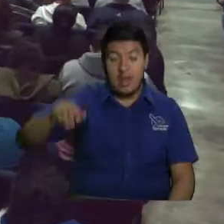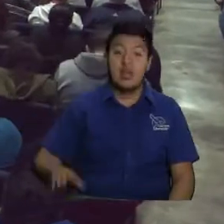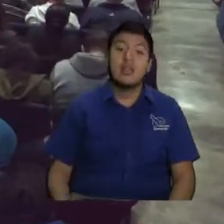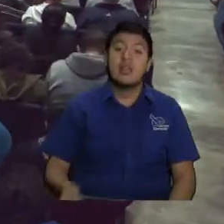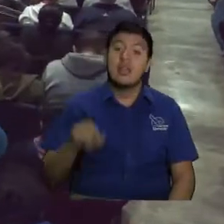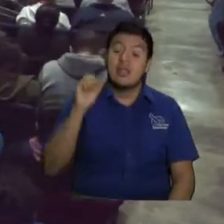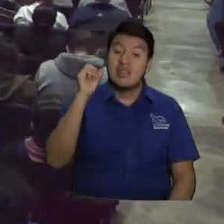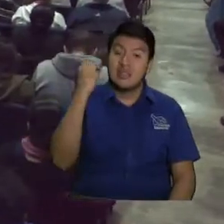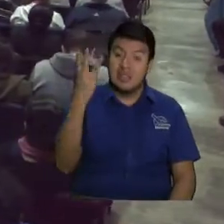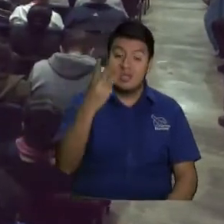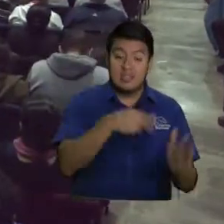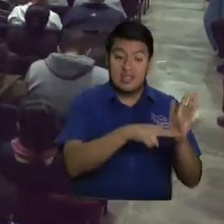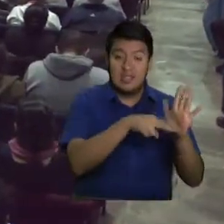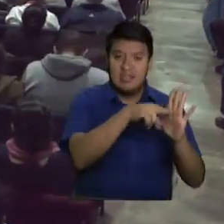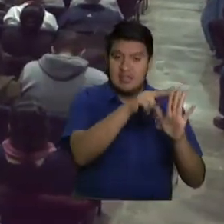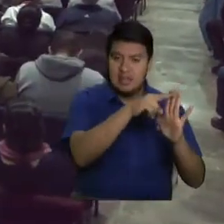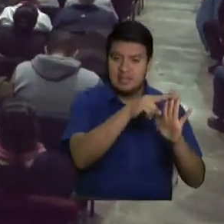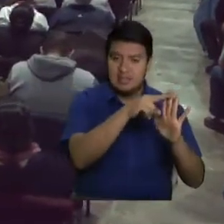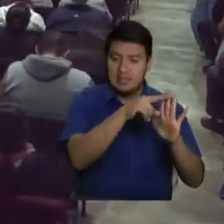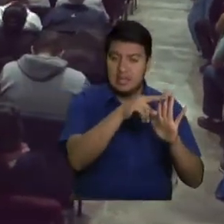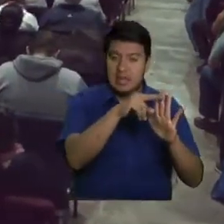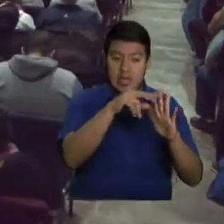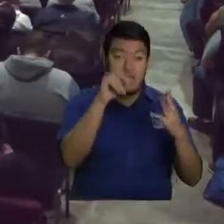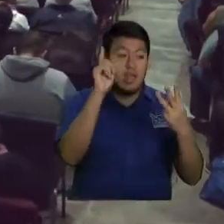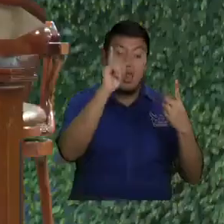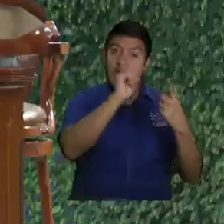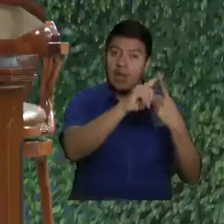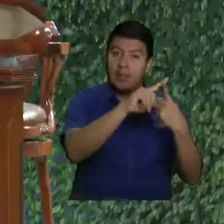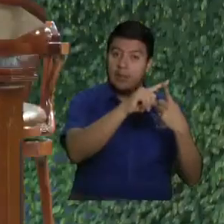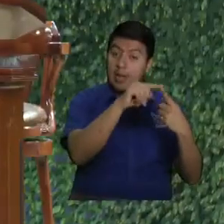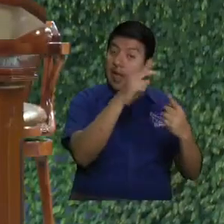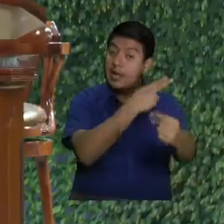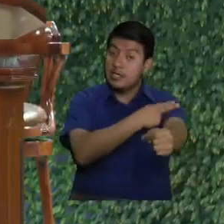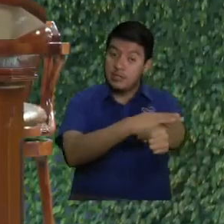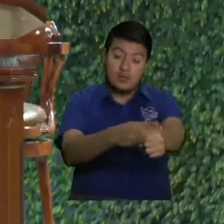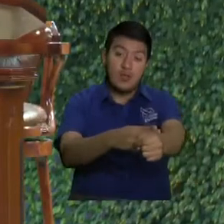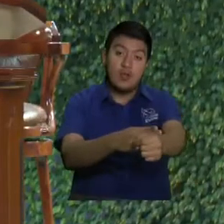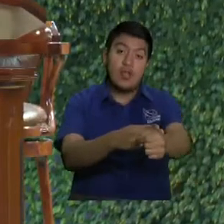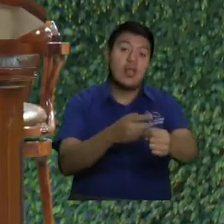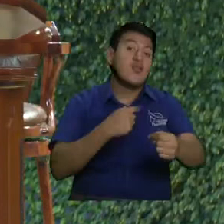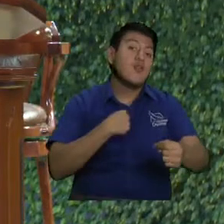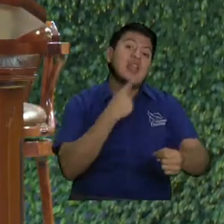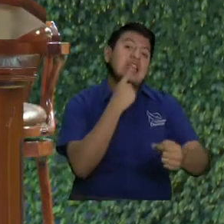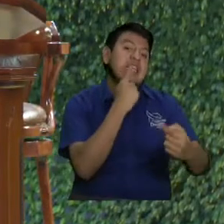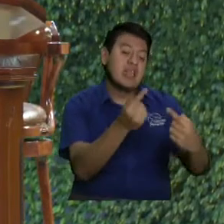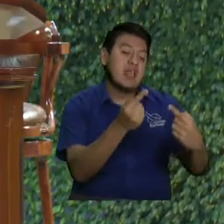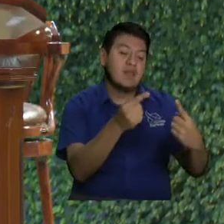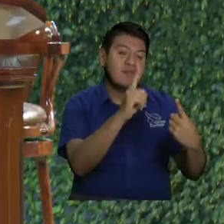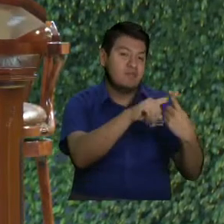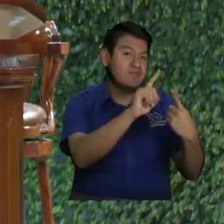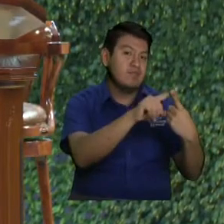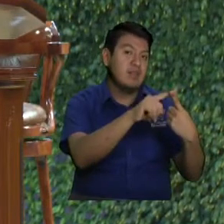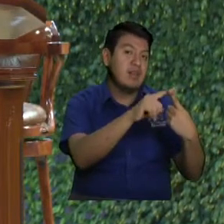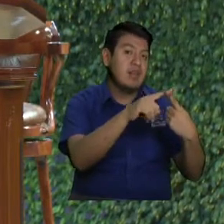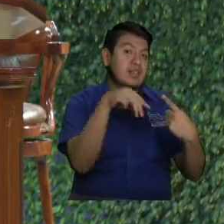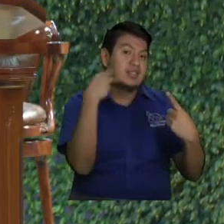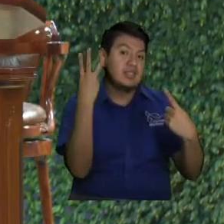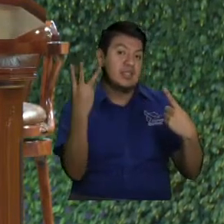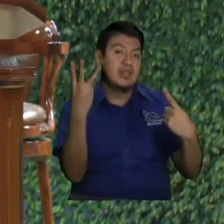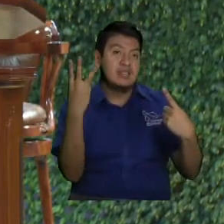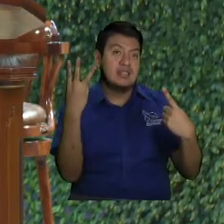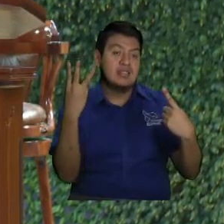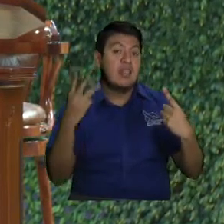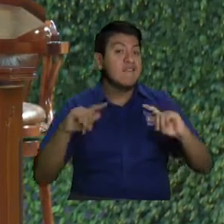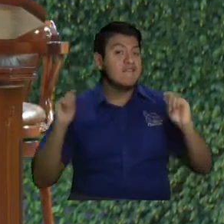es una sola. La primera parte sería, yo le podría llamar las, las tres fiestas: